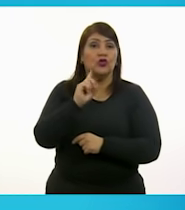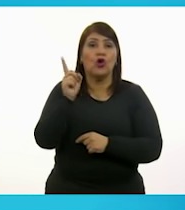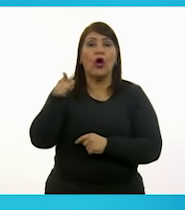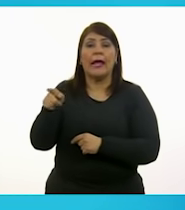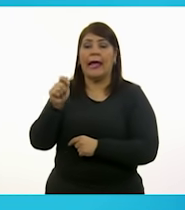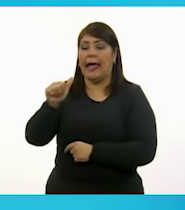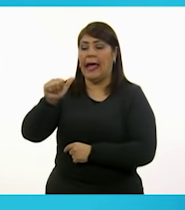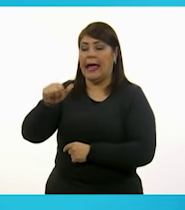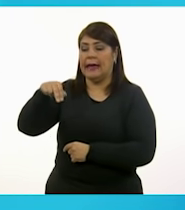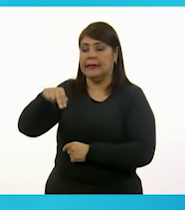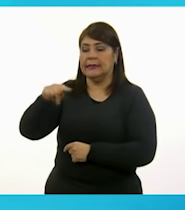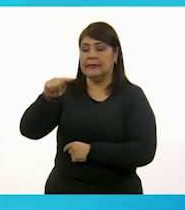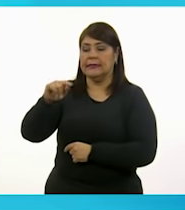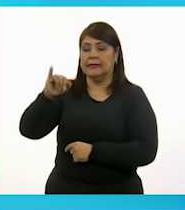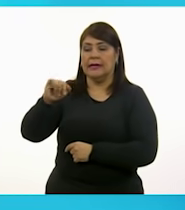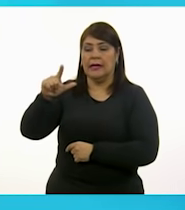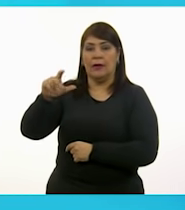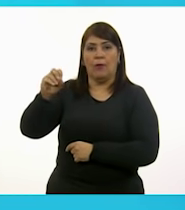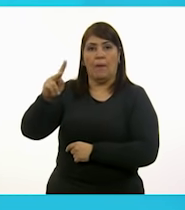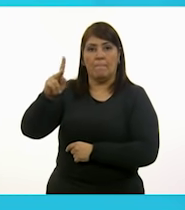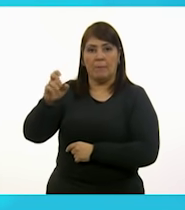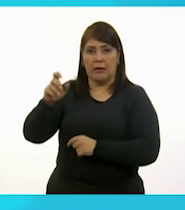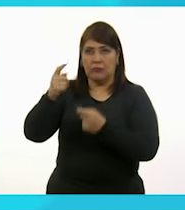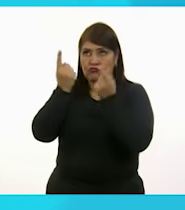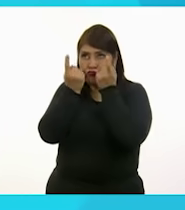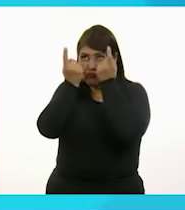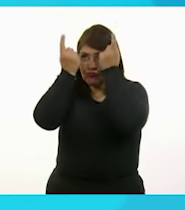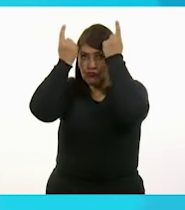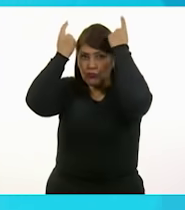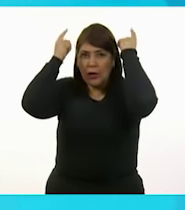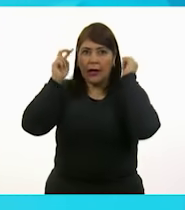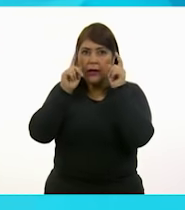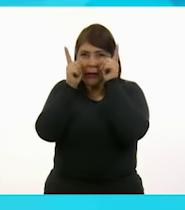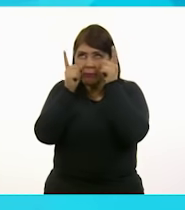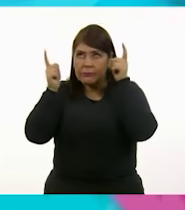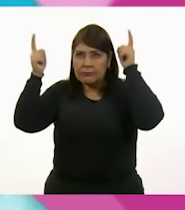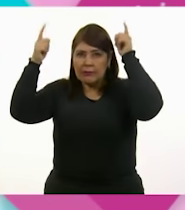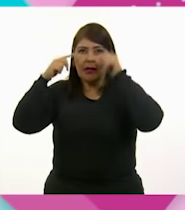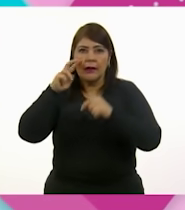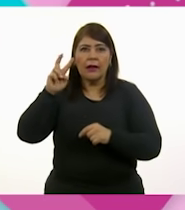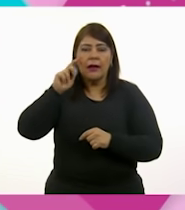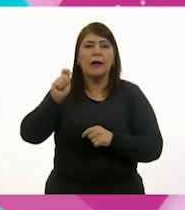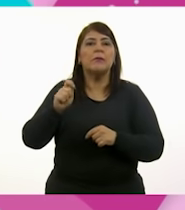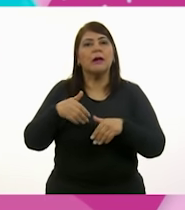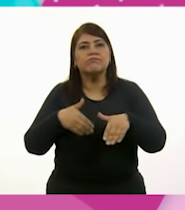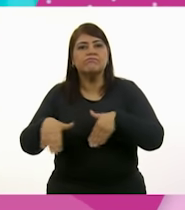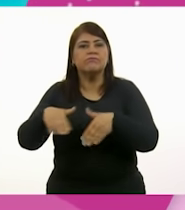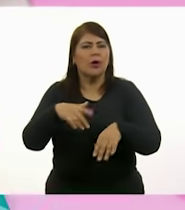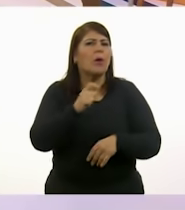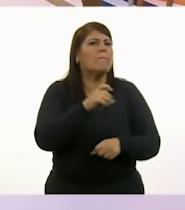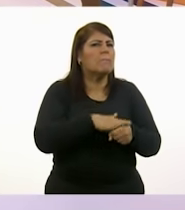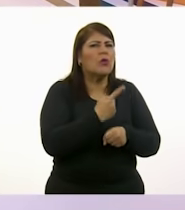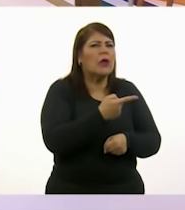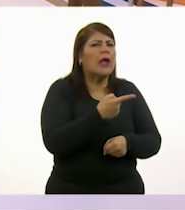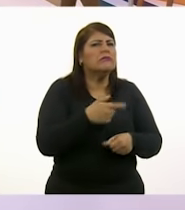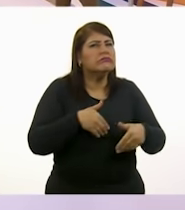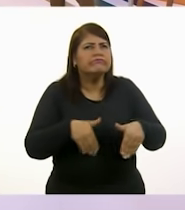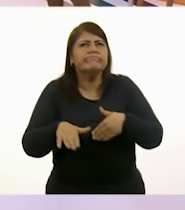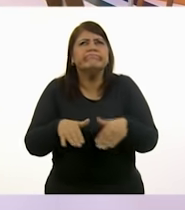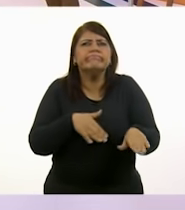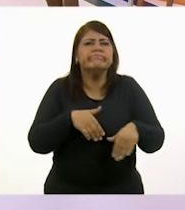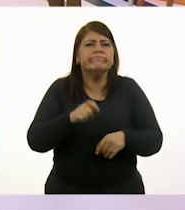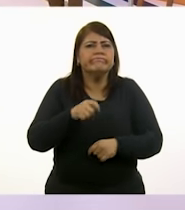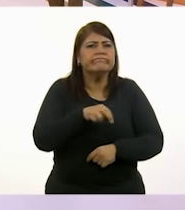muy bien, Pepe Obviamente es un antílope que camina ¿Y tú por qué crees que estaría caminando ese antílope? Este